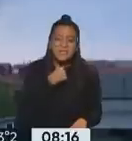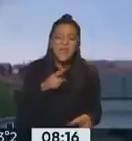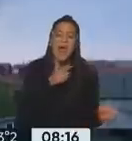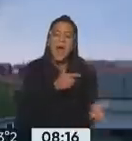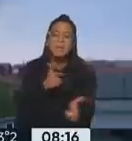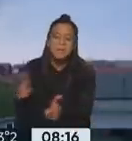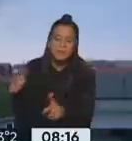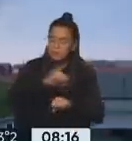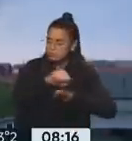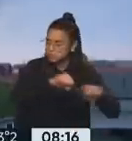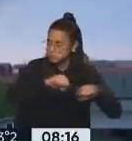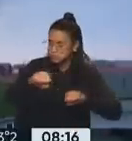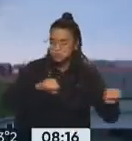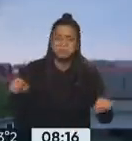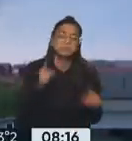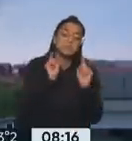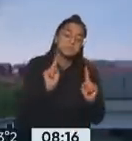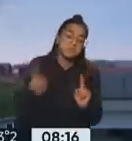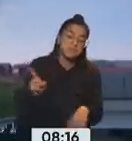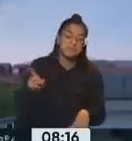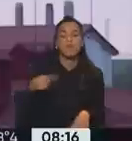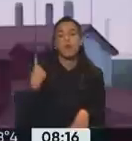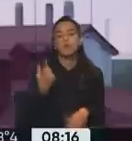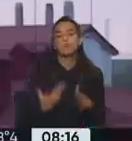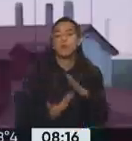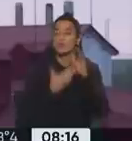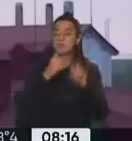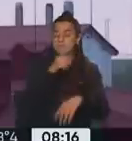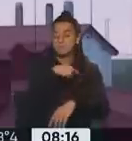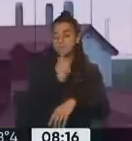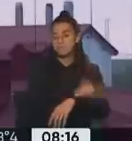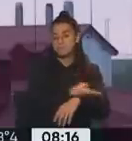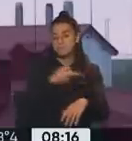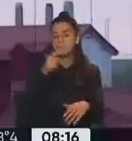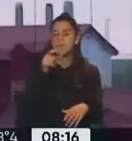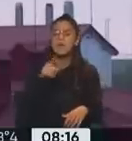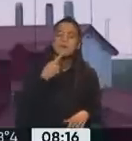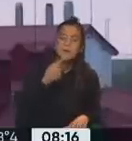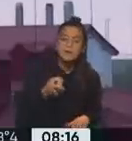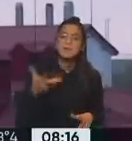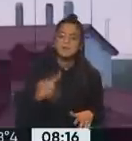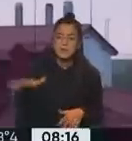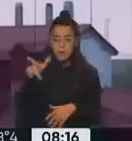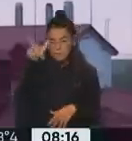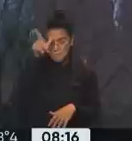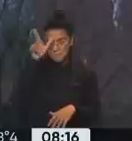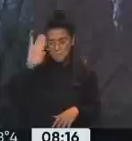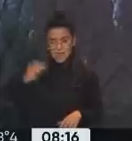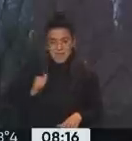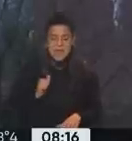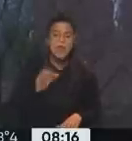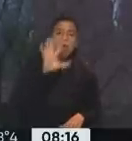que le envían las potencias occidentales alevoso hablas de sectores militares pero y se